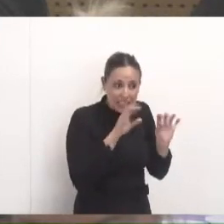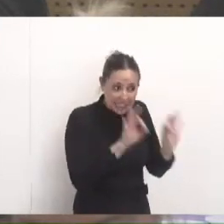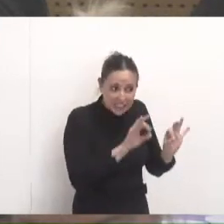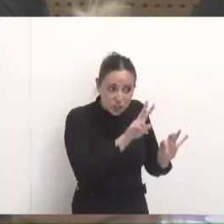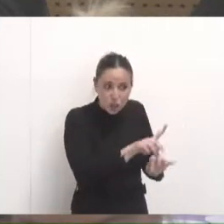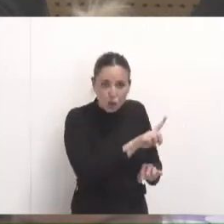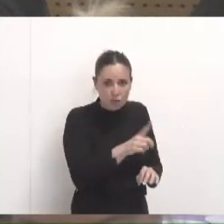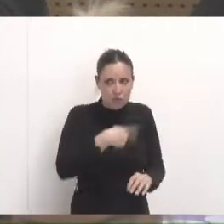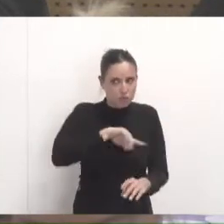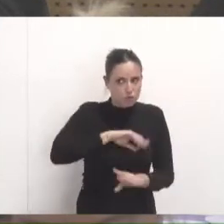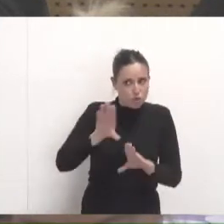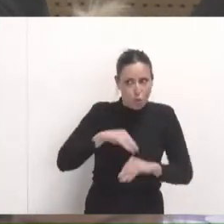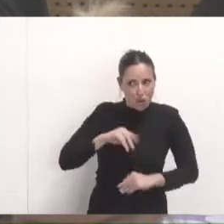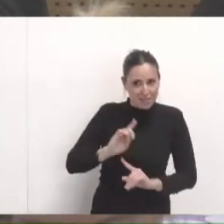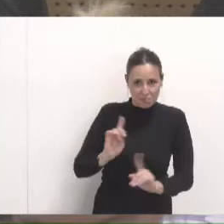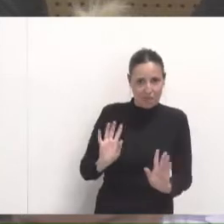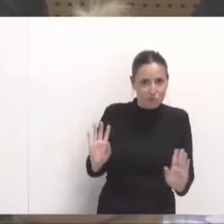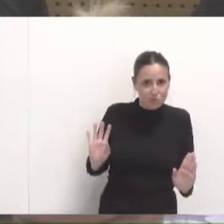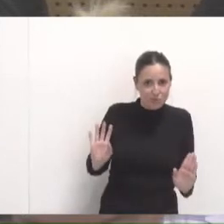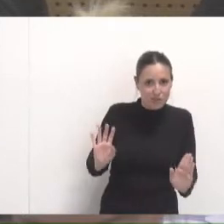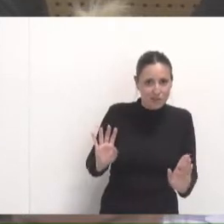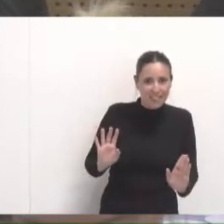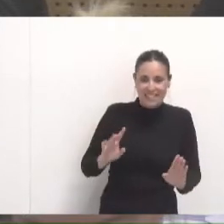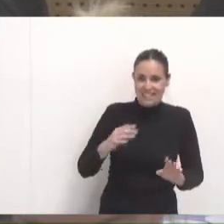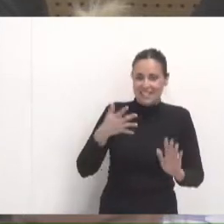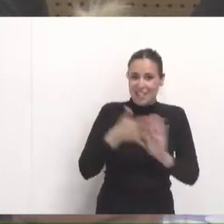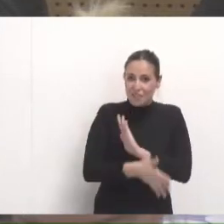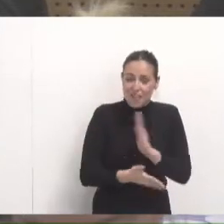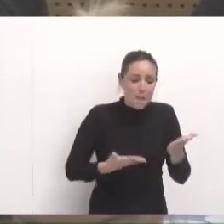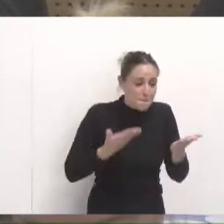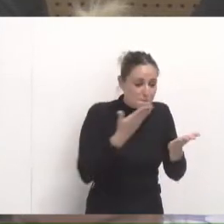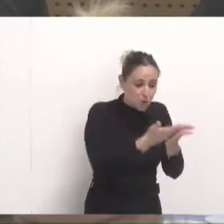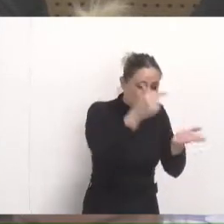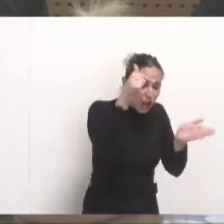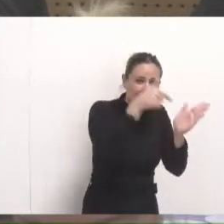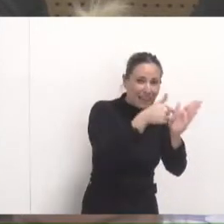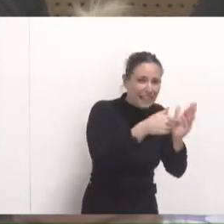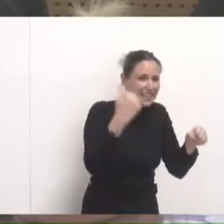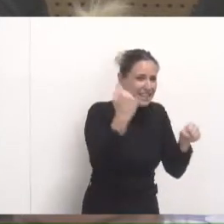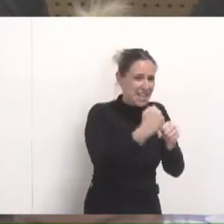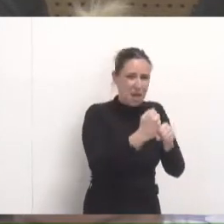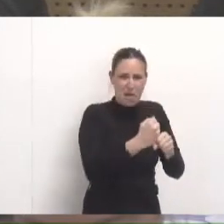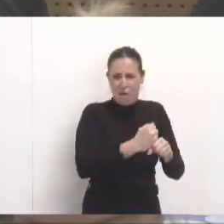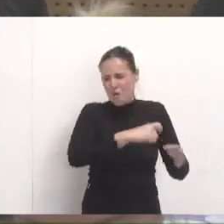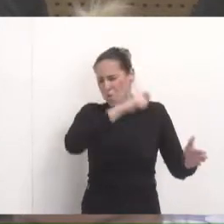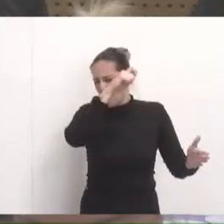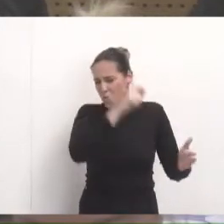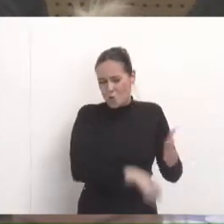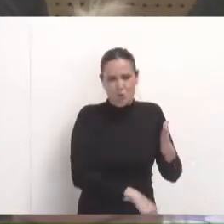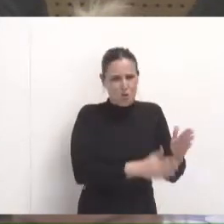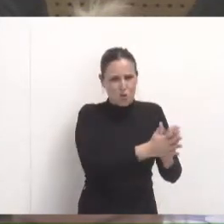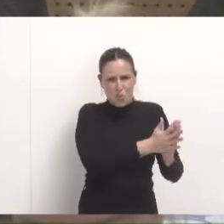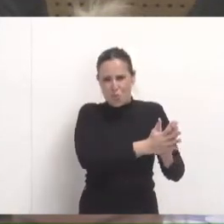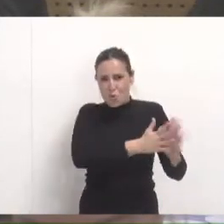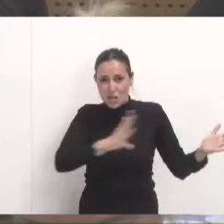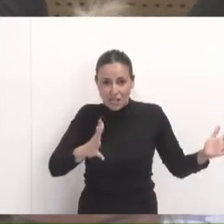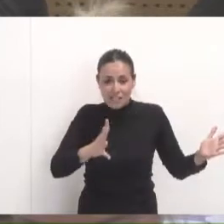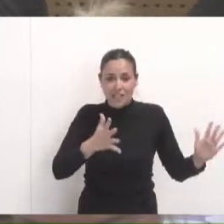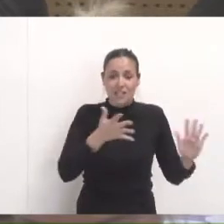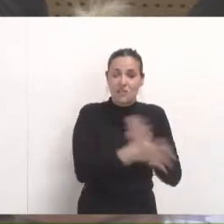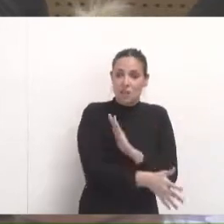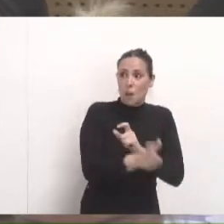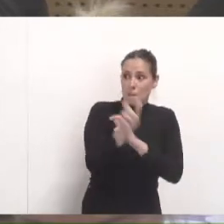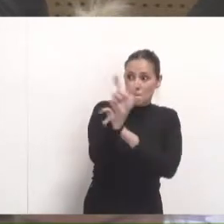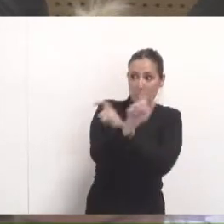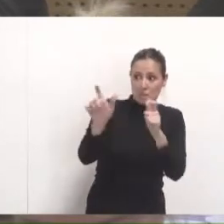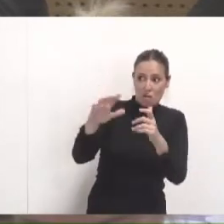un trabajo ingente, inmenso en esa moción. Difícilmente alguien va a poder hacer una exposición de